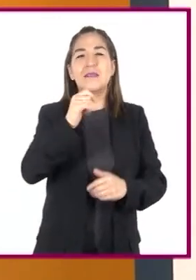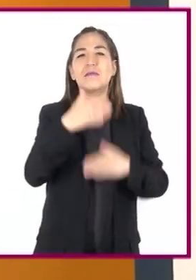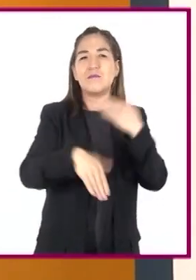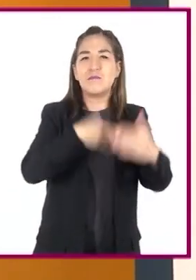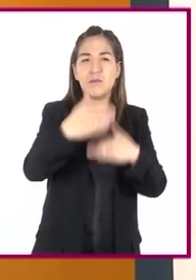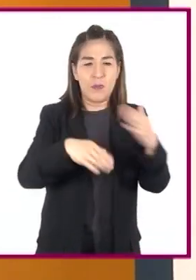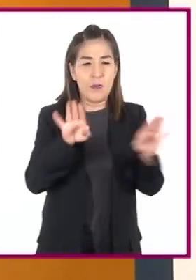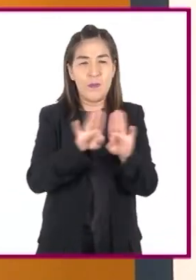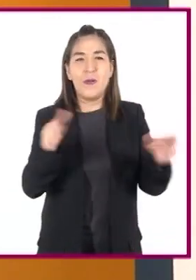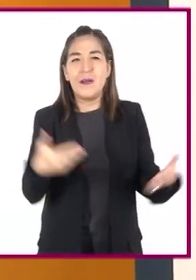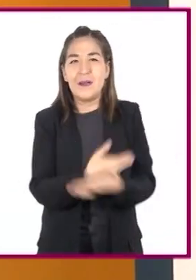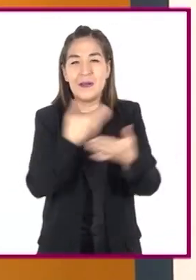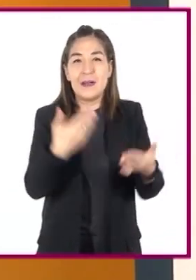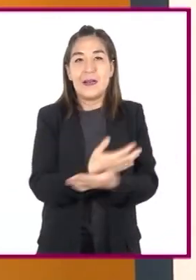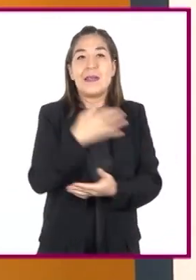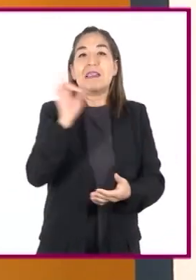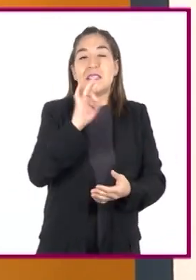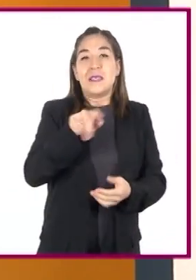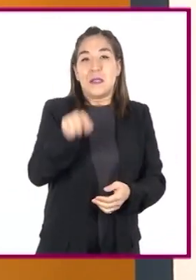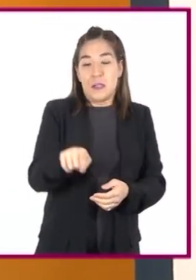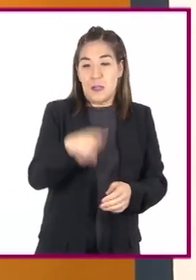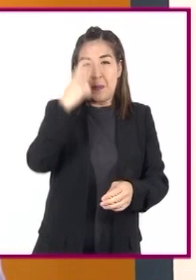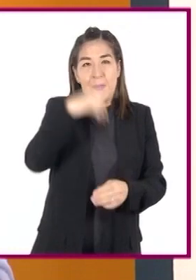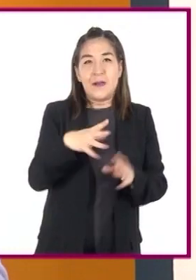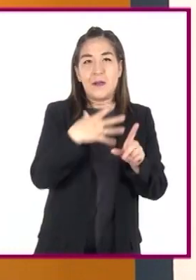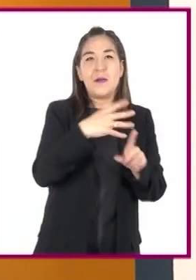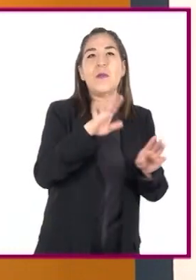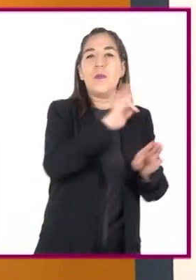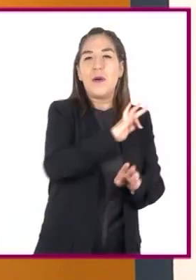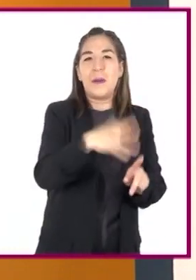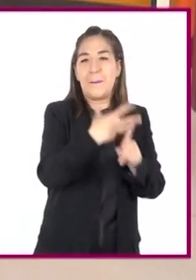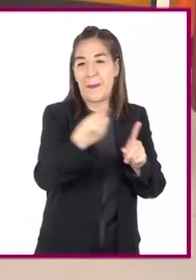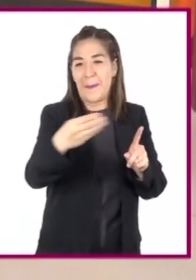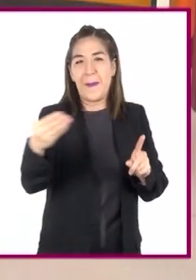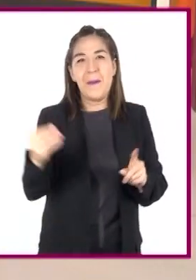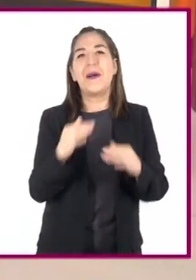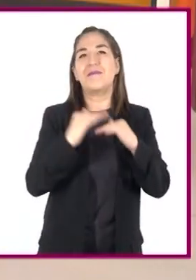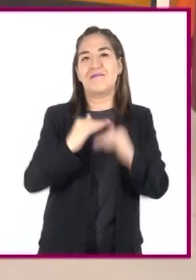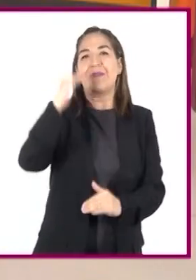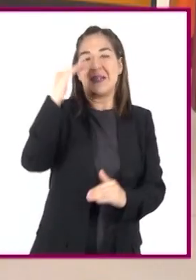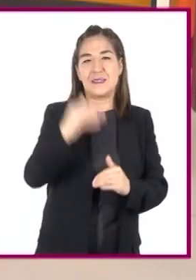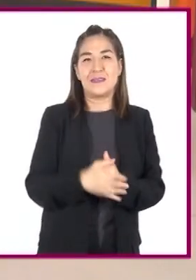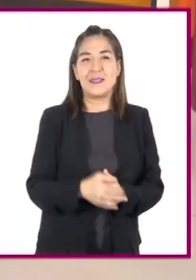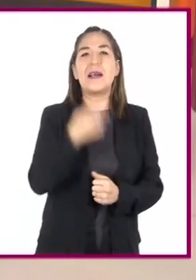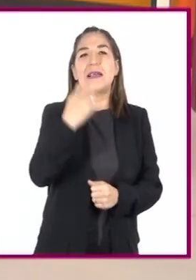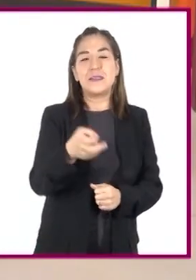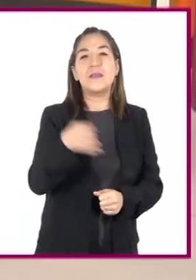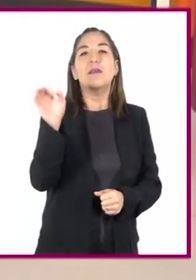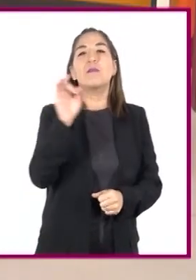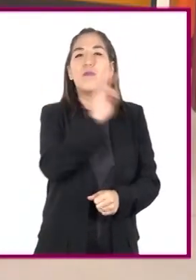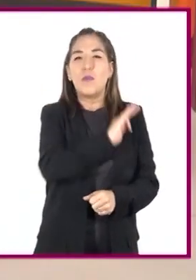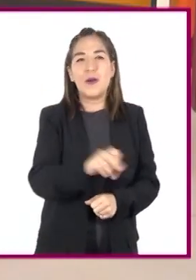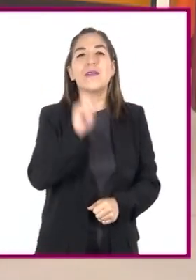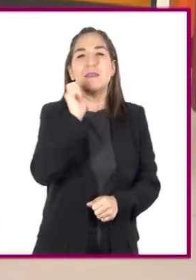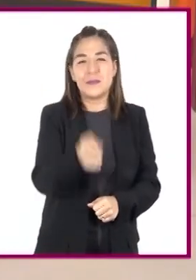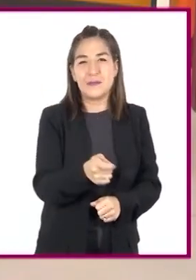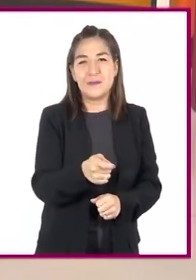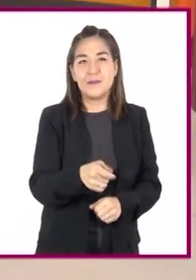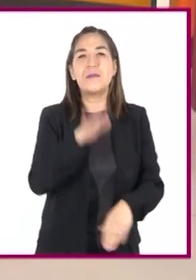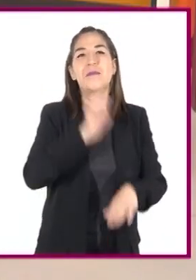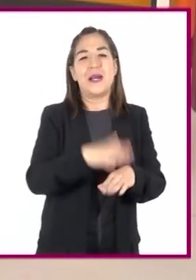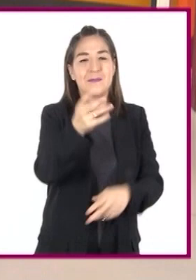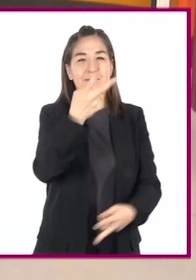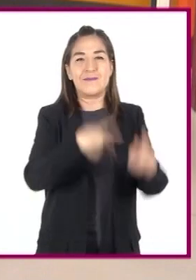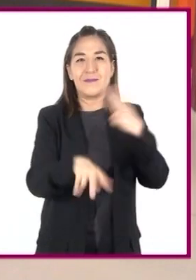reproductivo es probable que la tasa de mutaciones en los plásmidos pueda ser alta. Así, se posibilita el surgimiento de